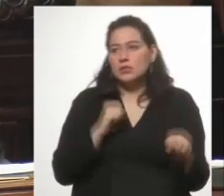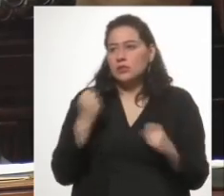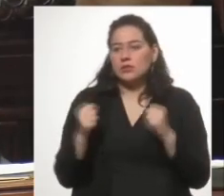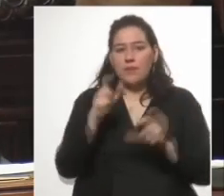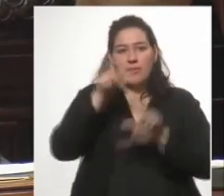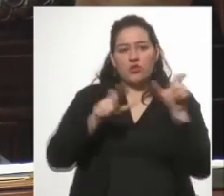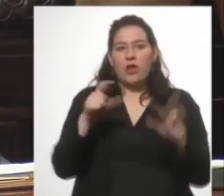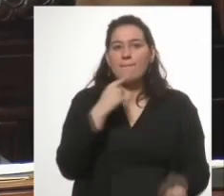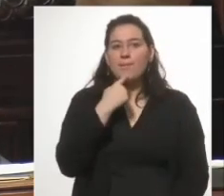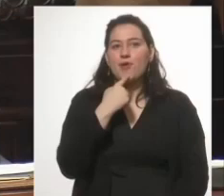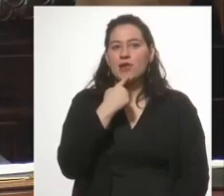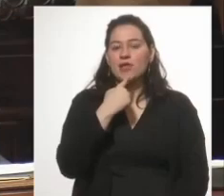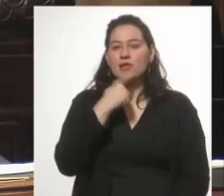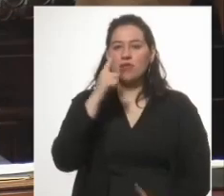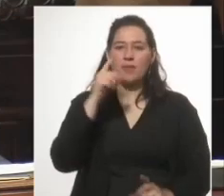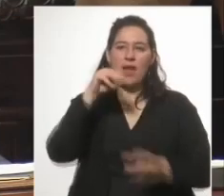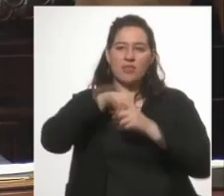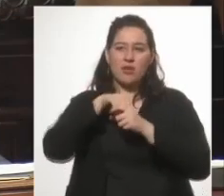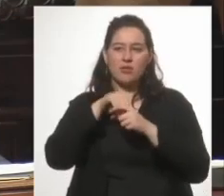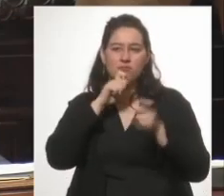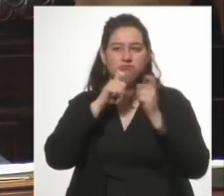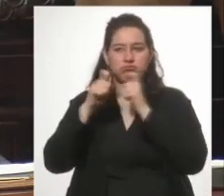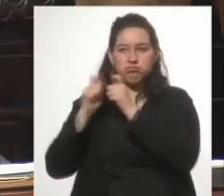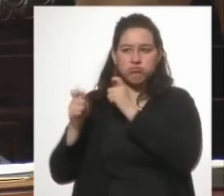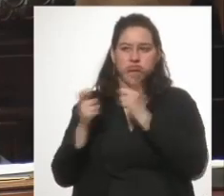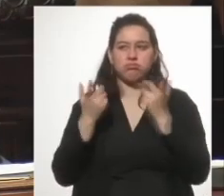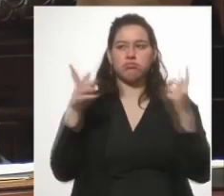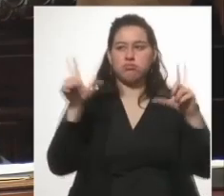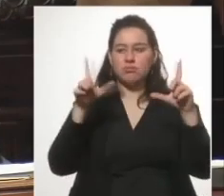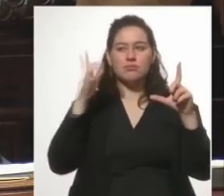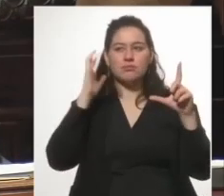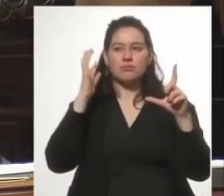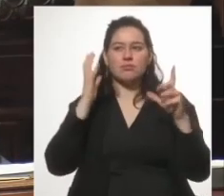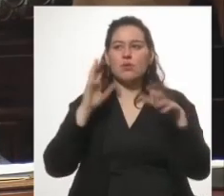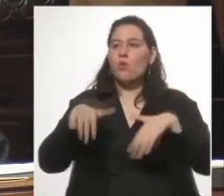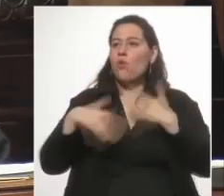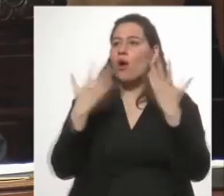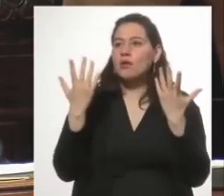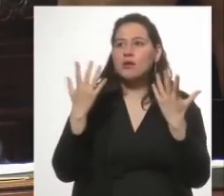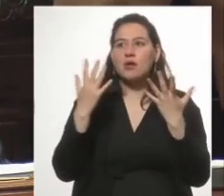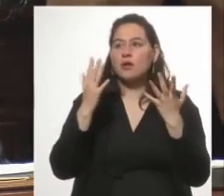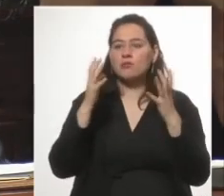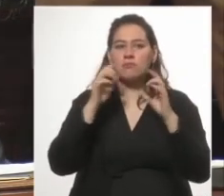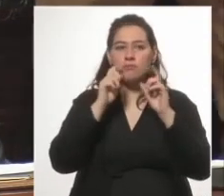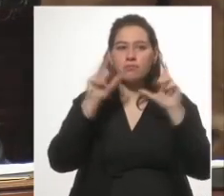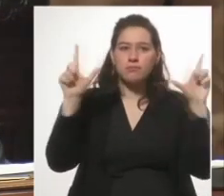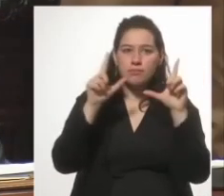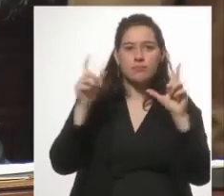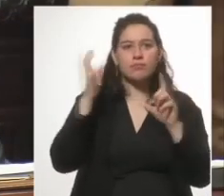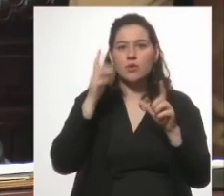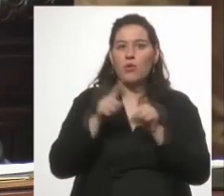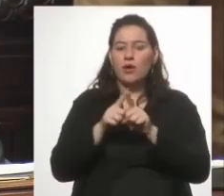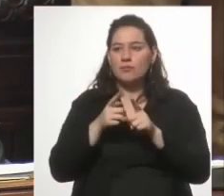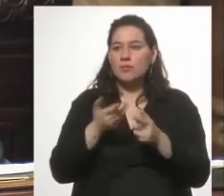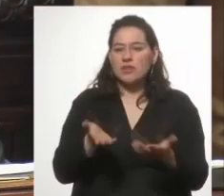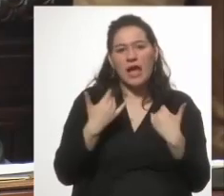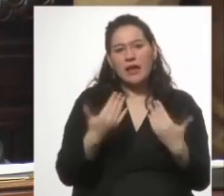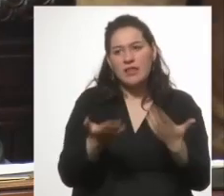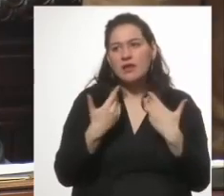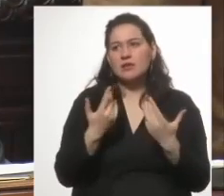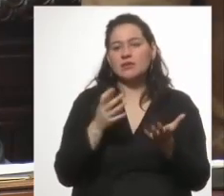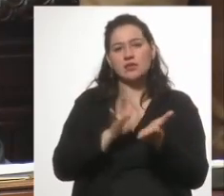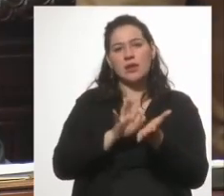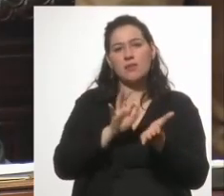actores políticos y mediáticos que por todos los medios presionaron al